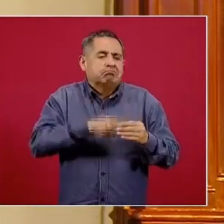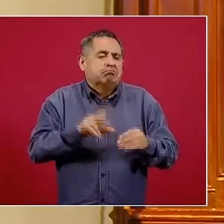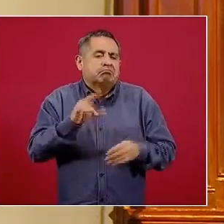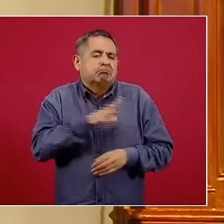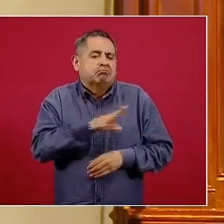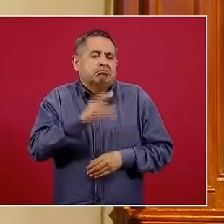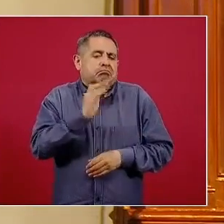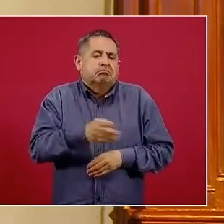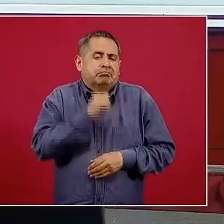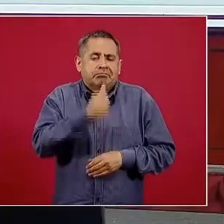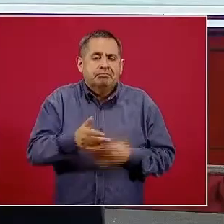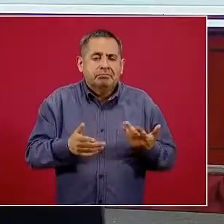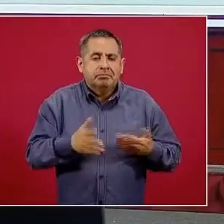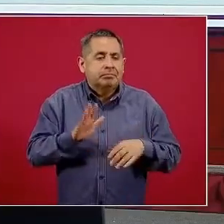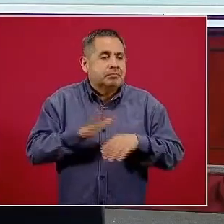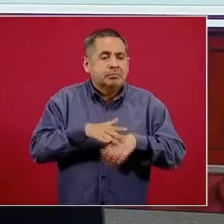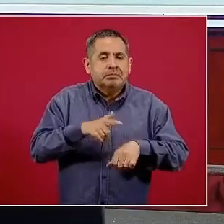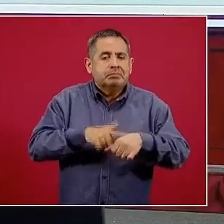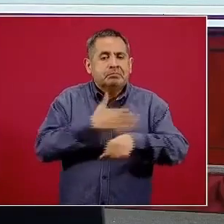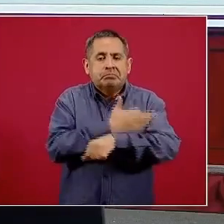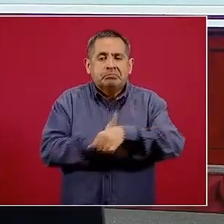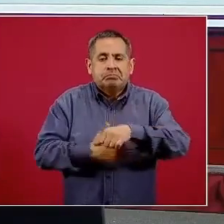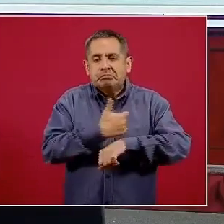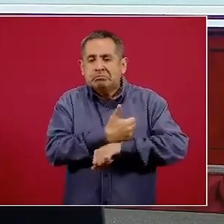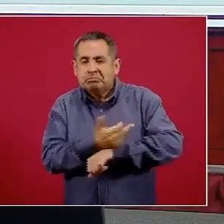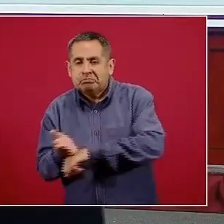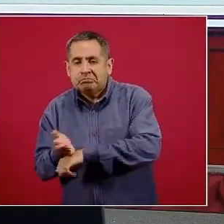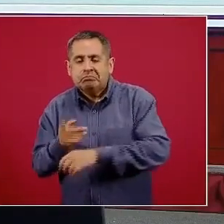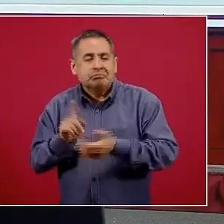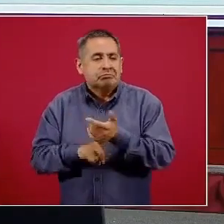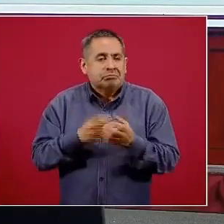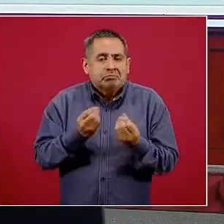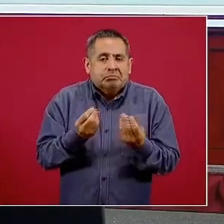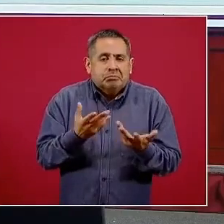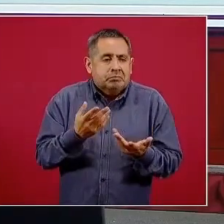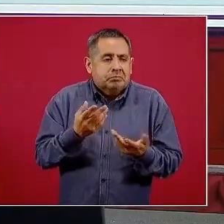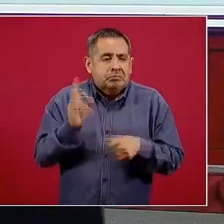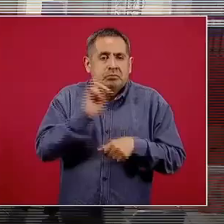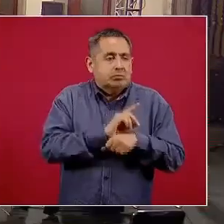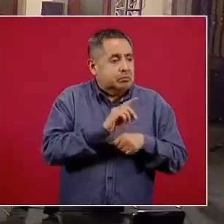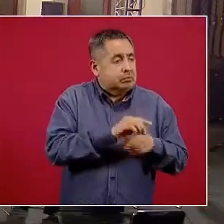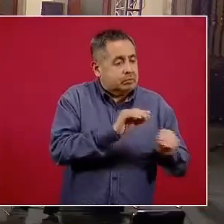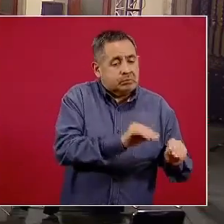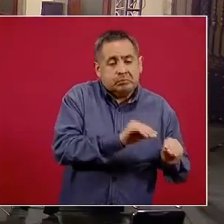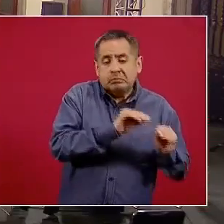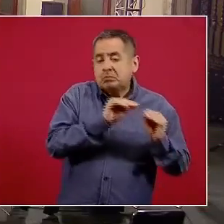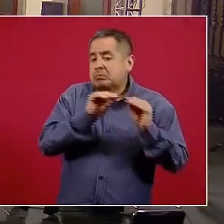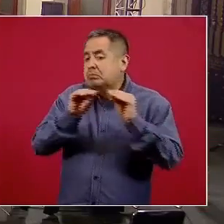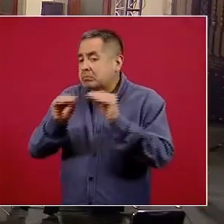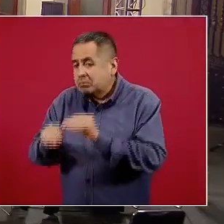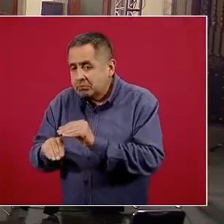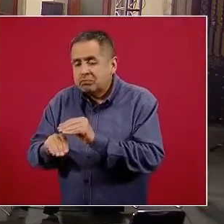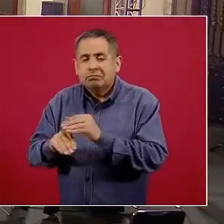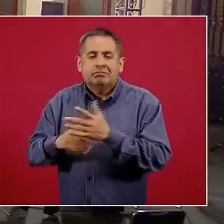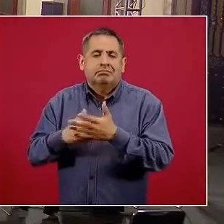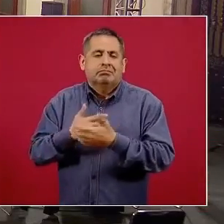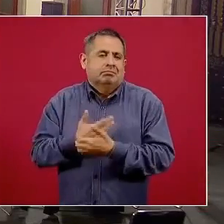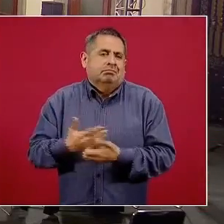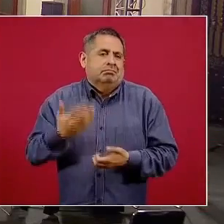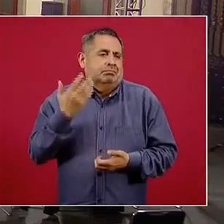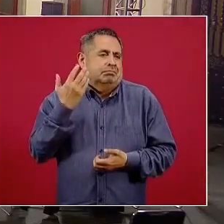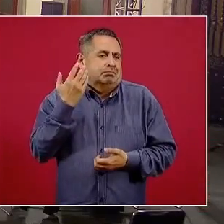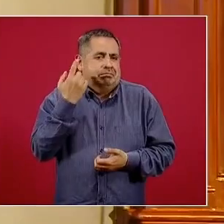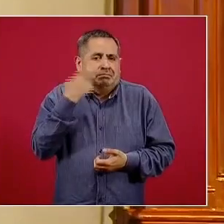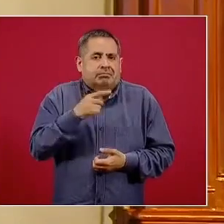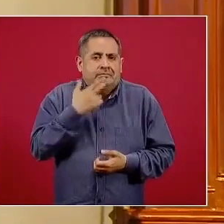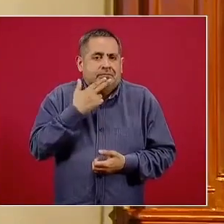es decir, por el simple hecho de haber rebasado, excedido el tiempo de traslado, la rechaza porque considera que el resultado